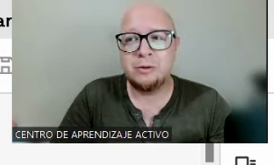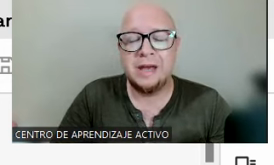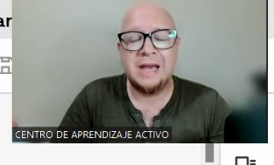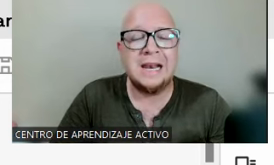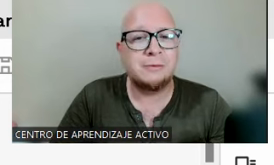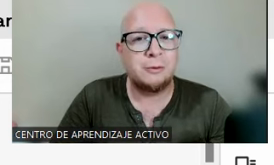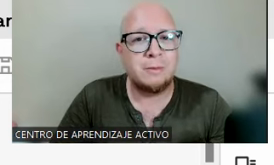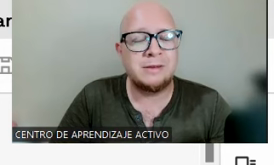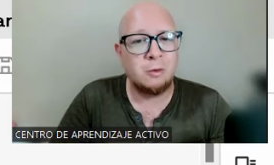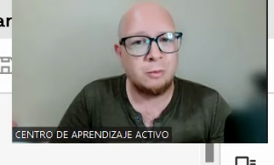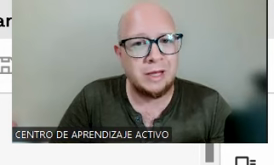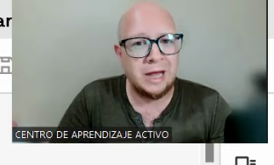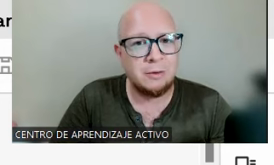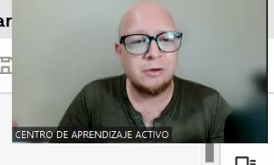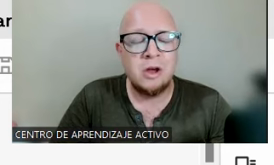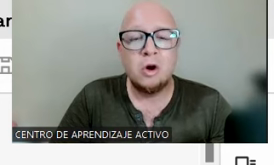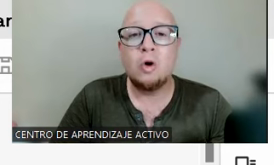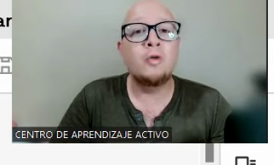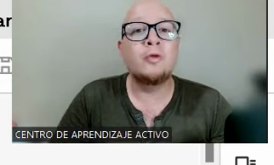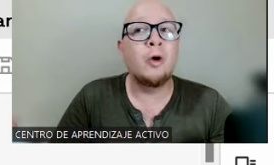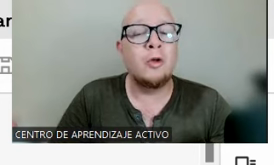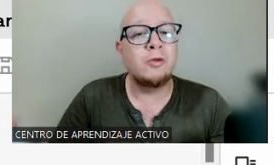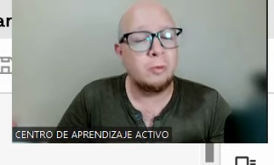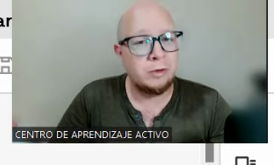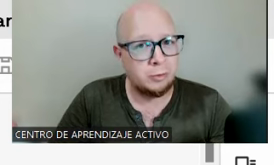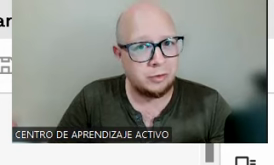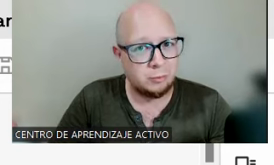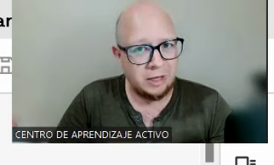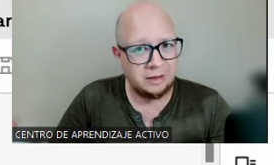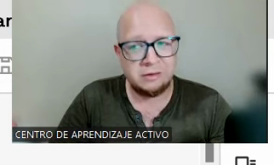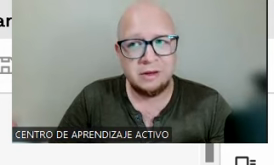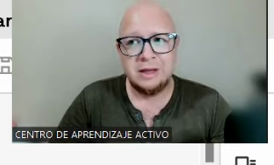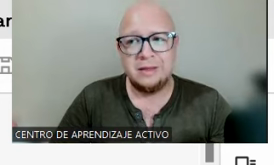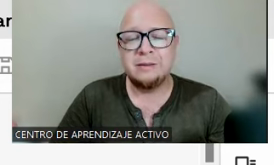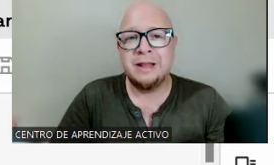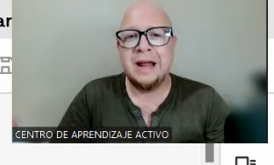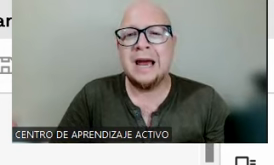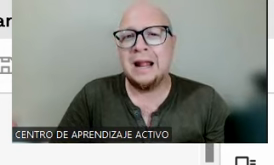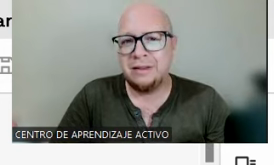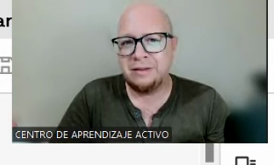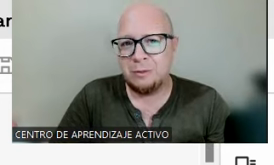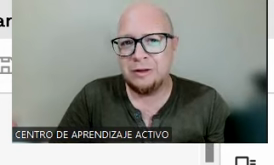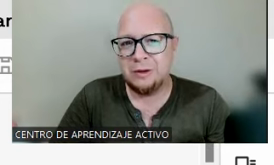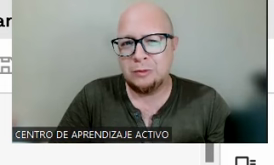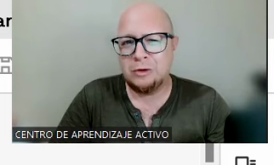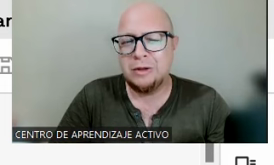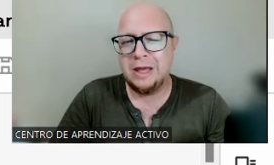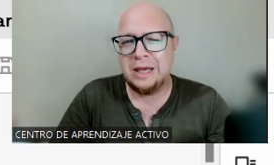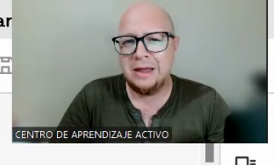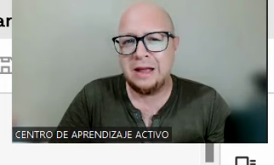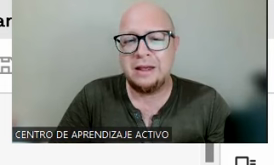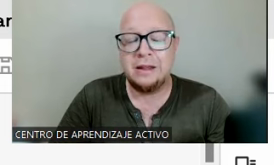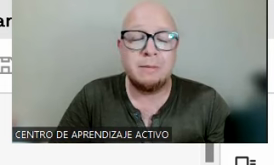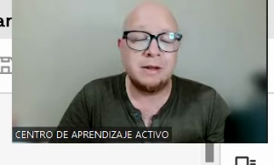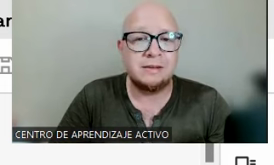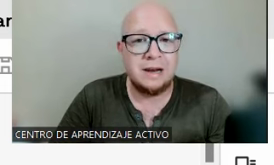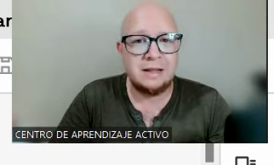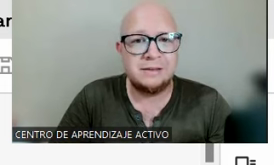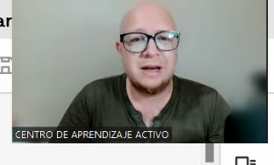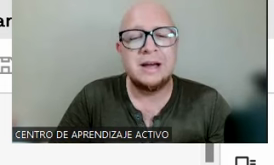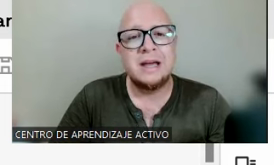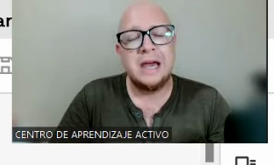maestros en las formas de comunicarnos con todos nuestros estudiantes. De esa manera garantizamos inclusión, equidad y